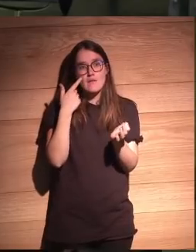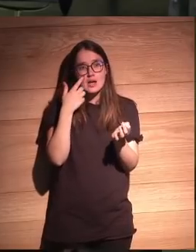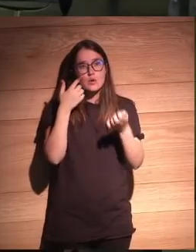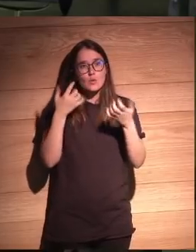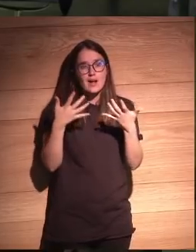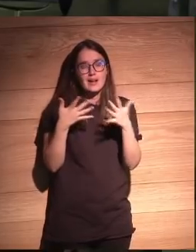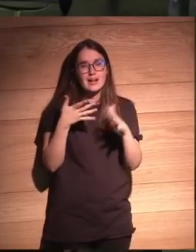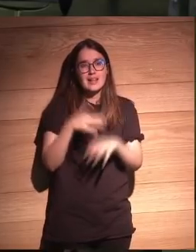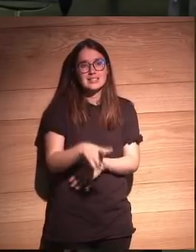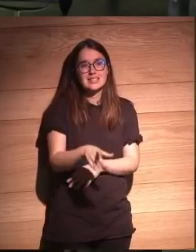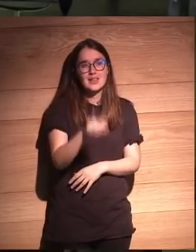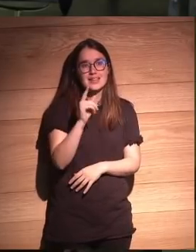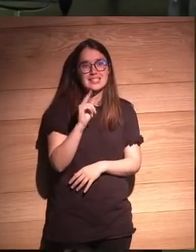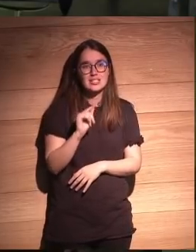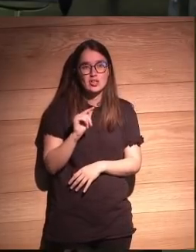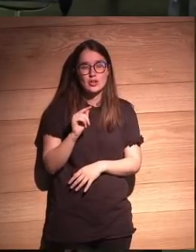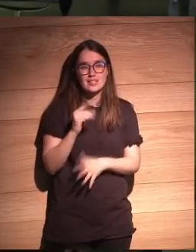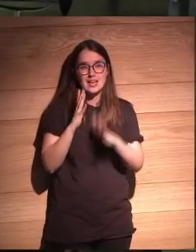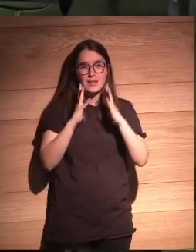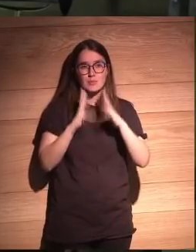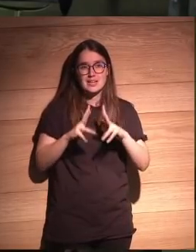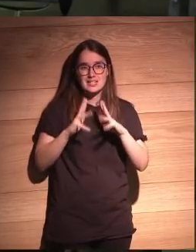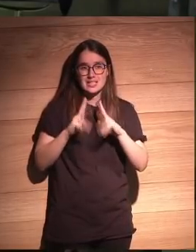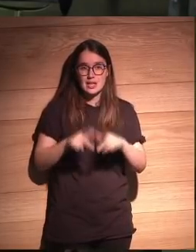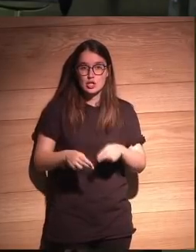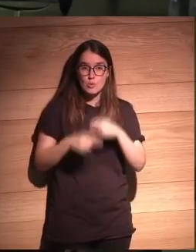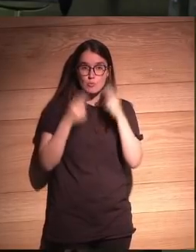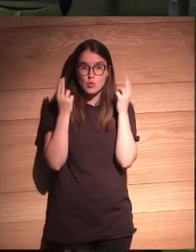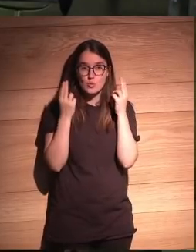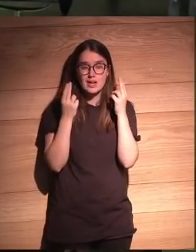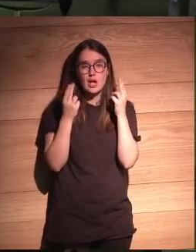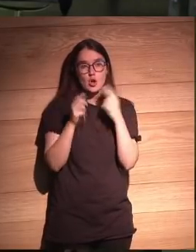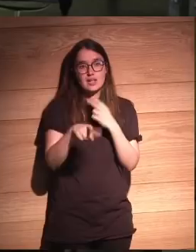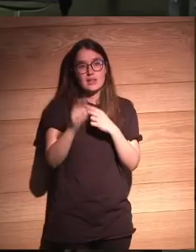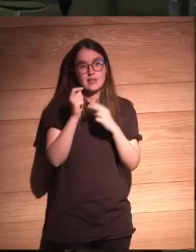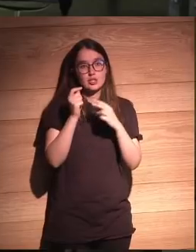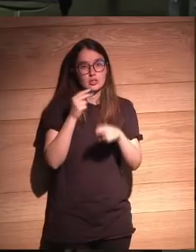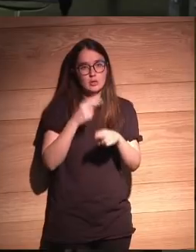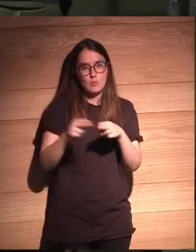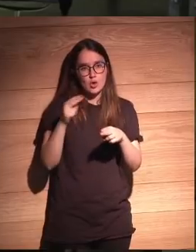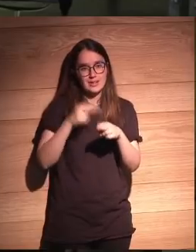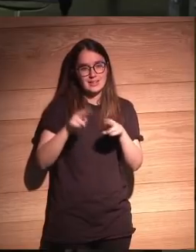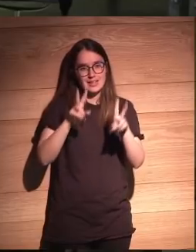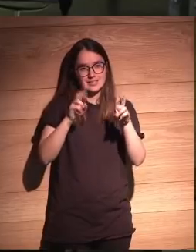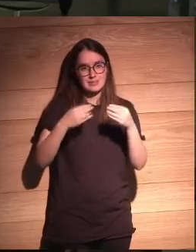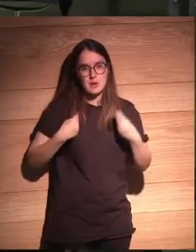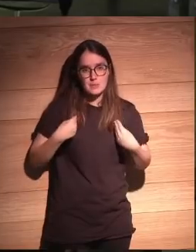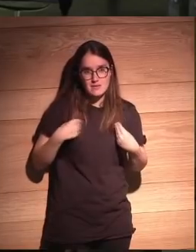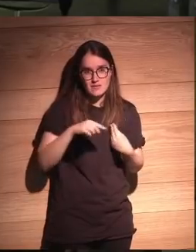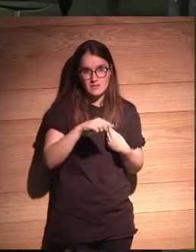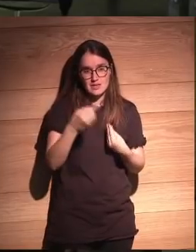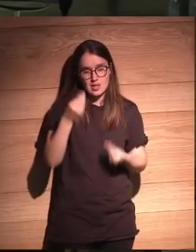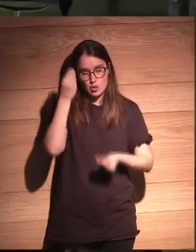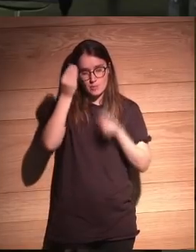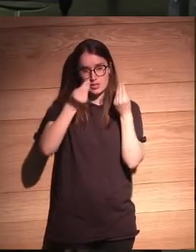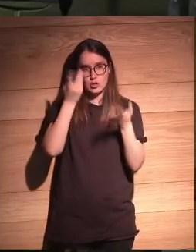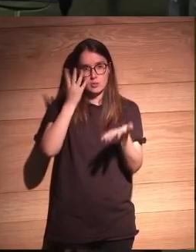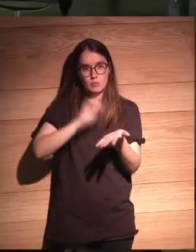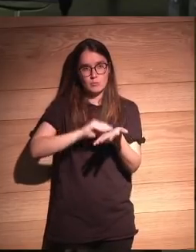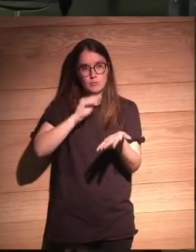las decisiones de la administración pública o las decisiones de los políticas en materia de vivienda, yo creo que muchas veces